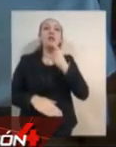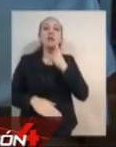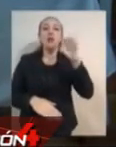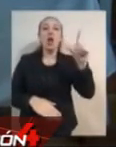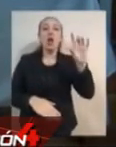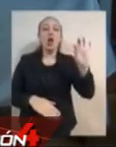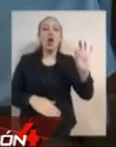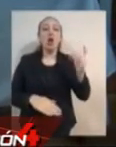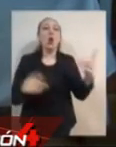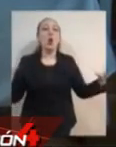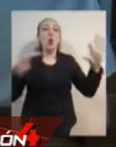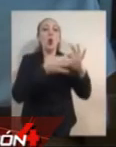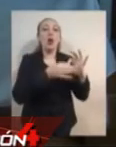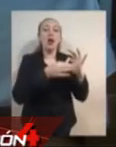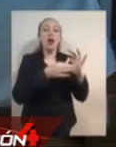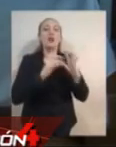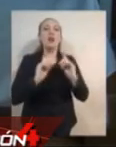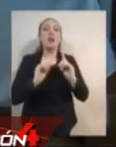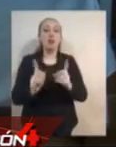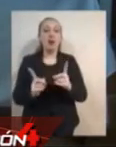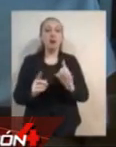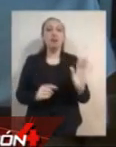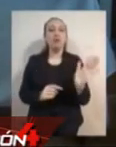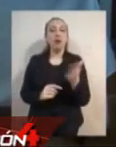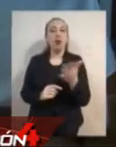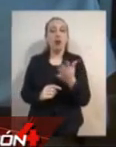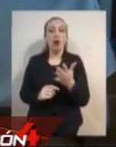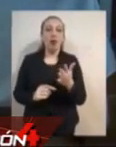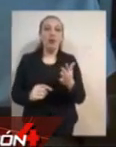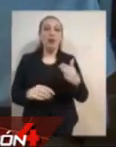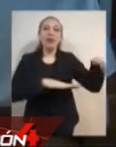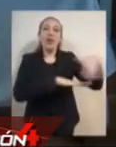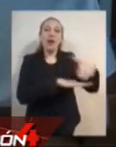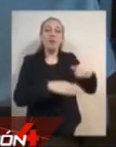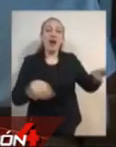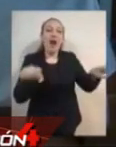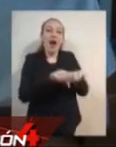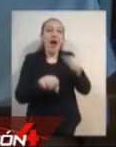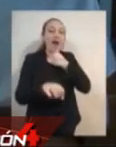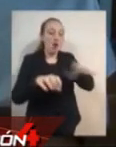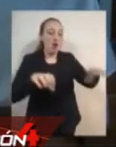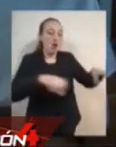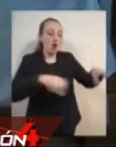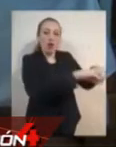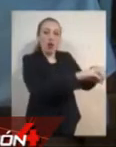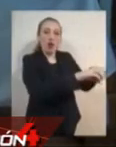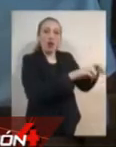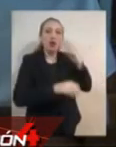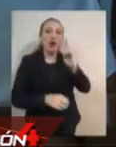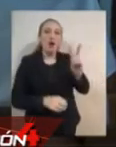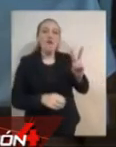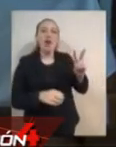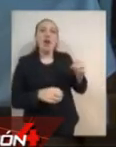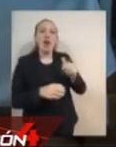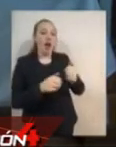unir y soterrar todos los caños en ese tramo, ¿no es cierto? Ustedes ven que la obra del colector costanero, una